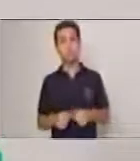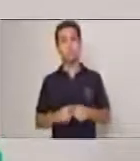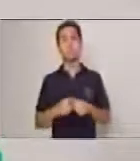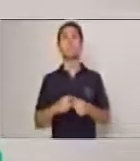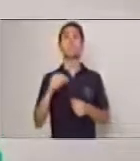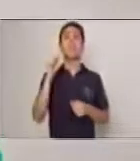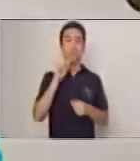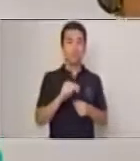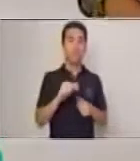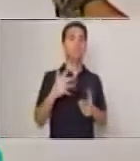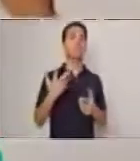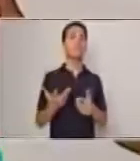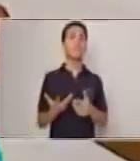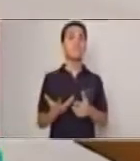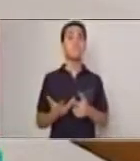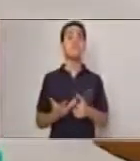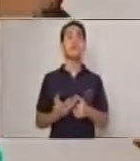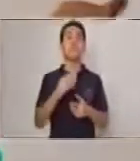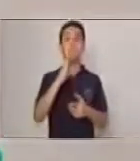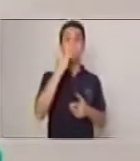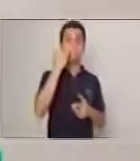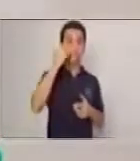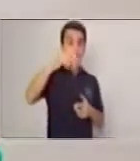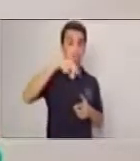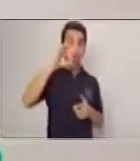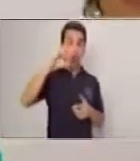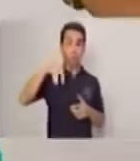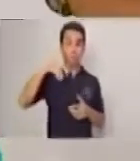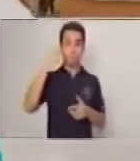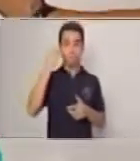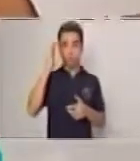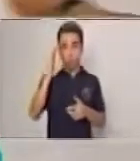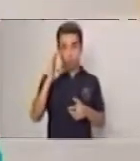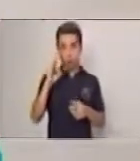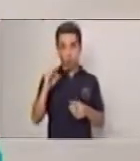un binomio de cubos perfectos.